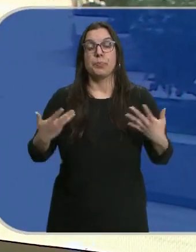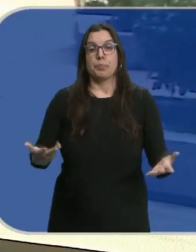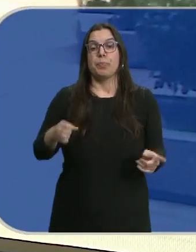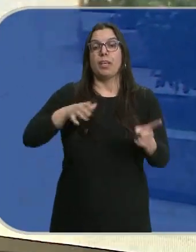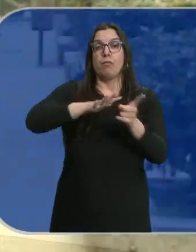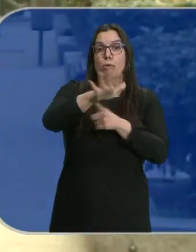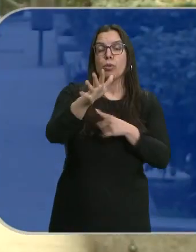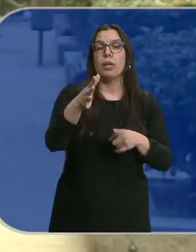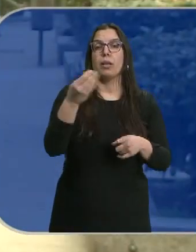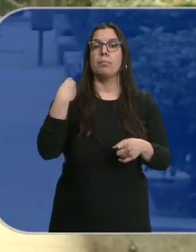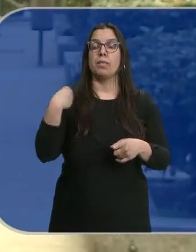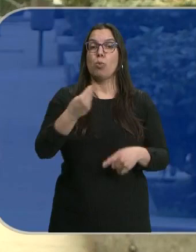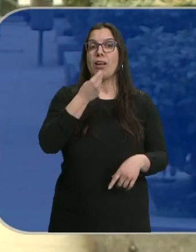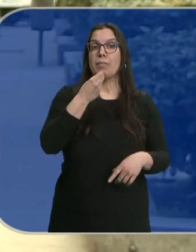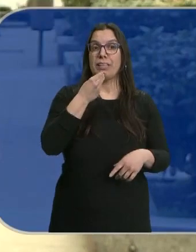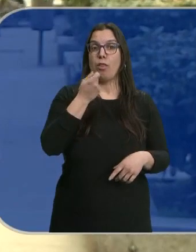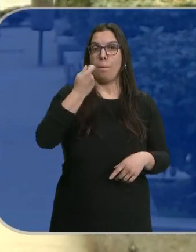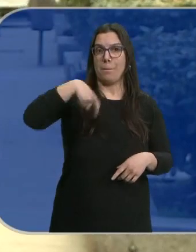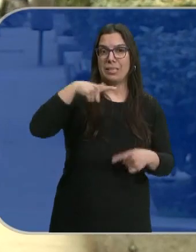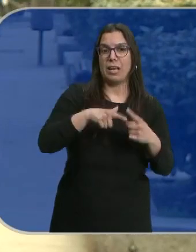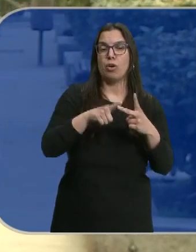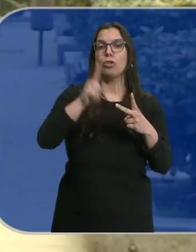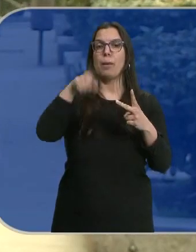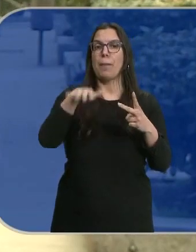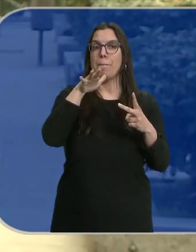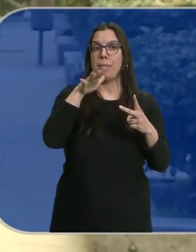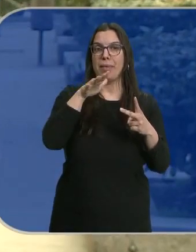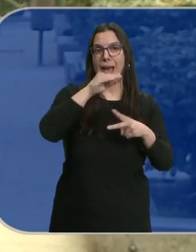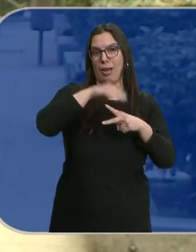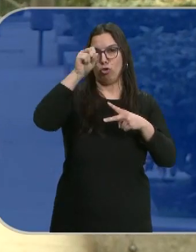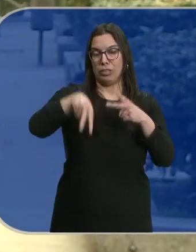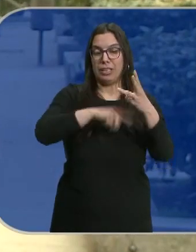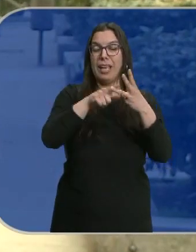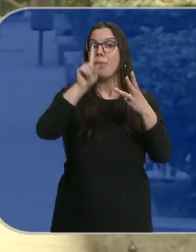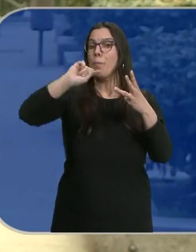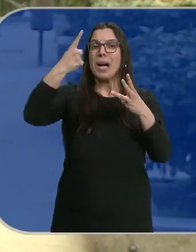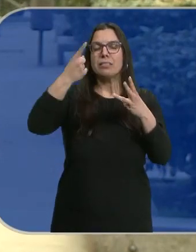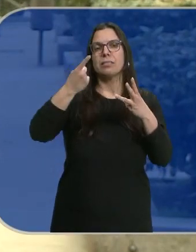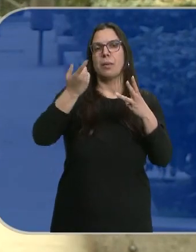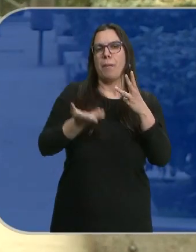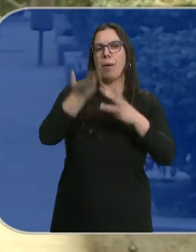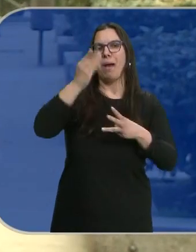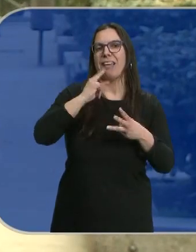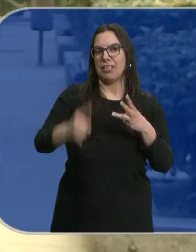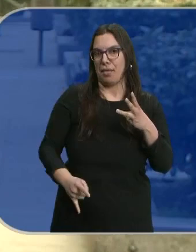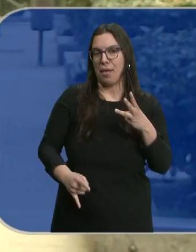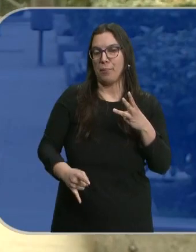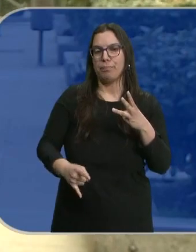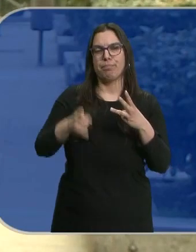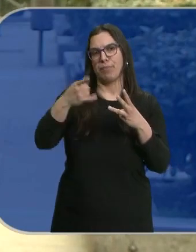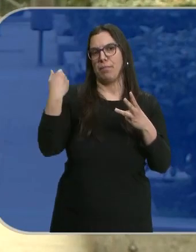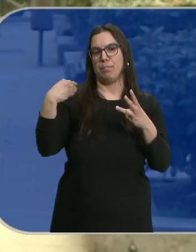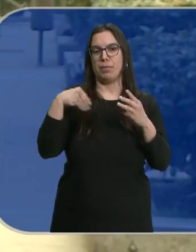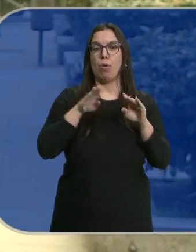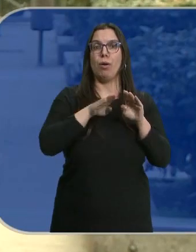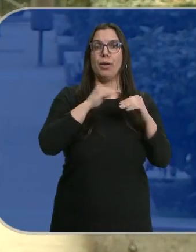Pues influye el encarecimiento de la alimentación y de las bebidas no alcohólicas, pero sobre todo la subida del coste de la electricidad, que ha roto